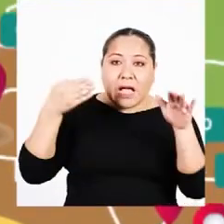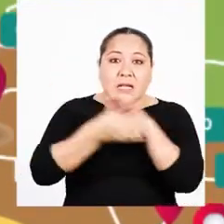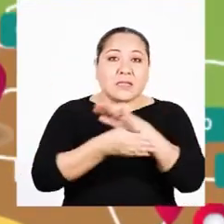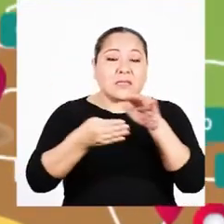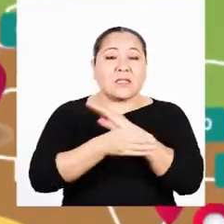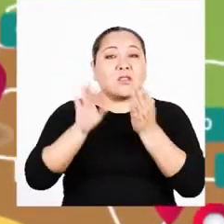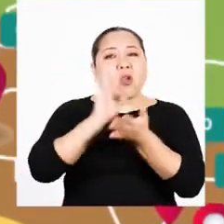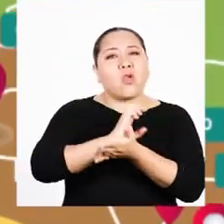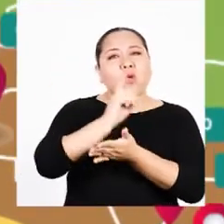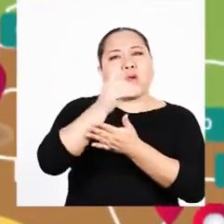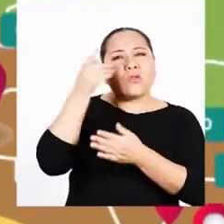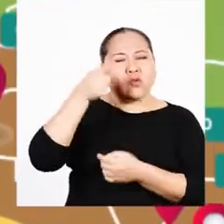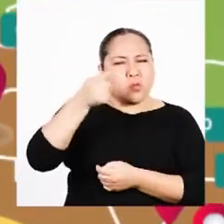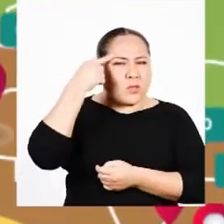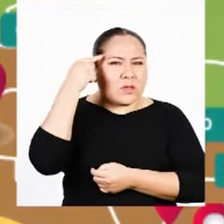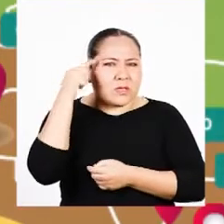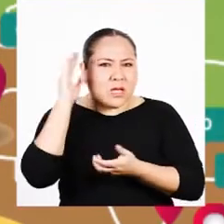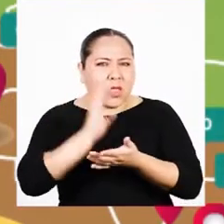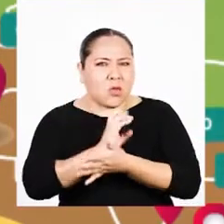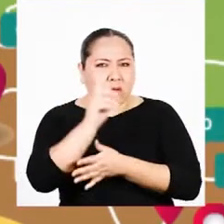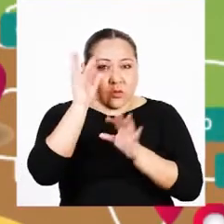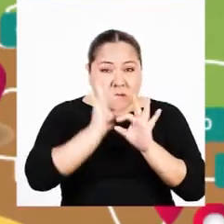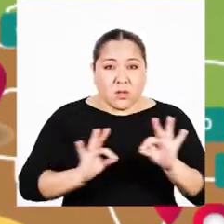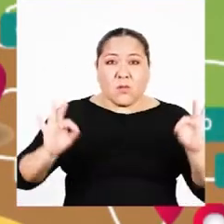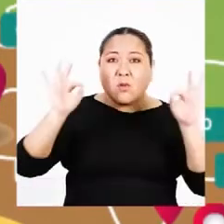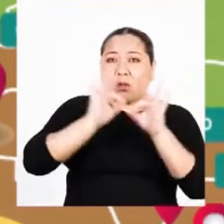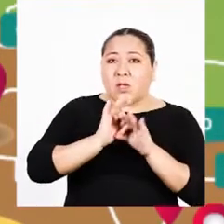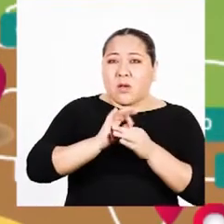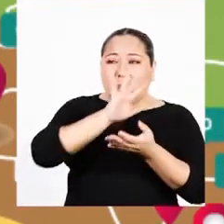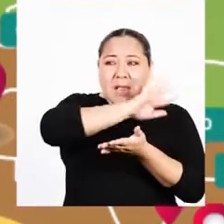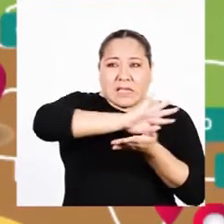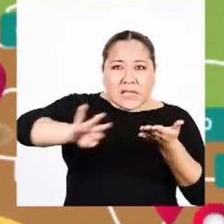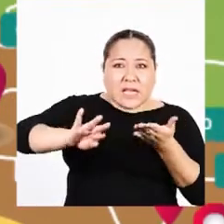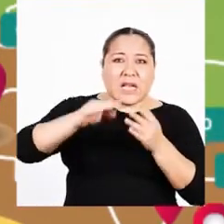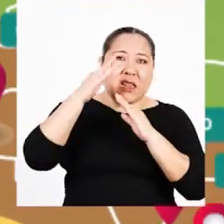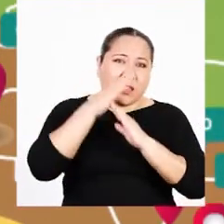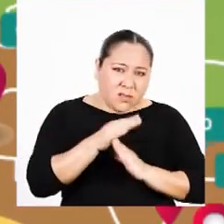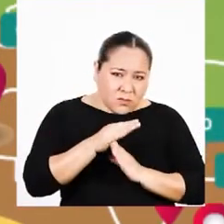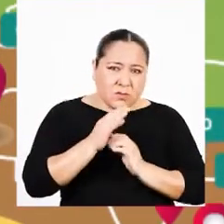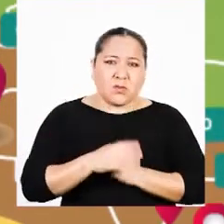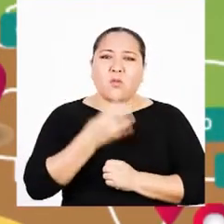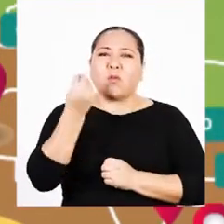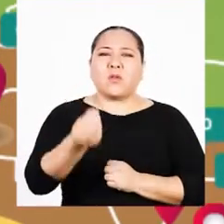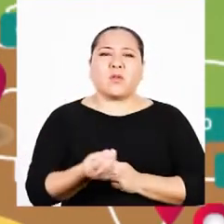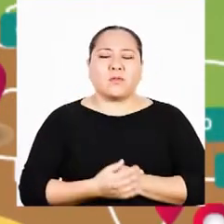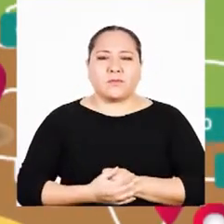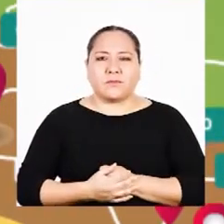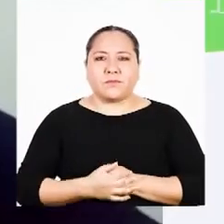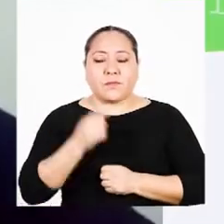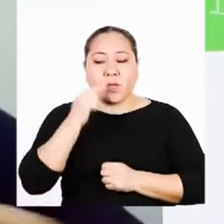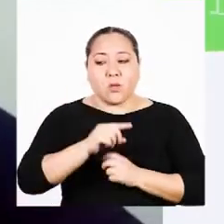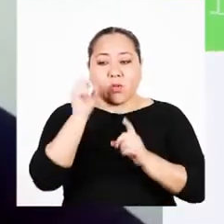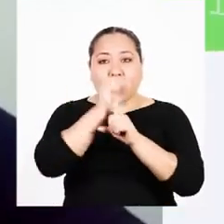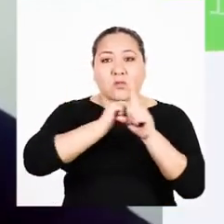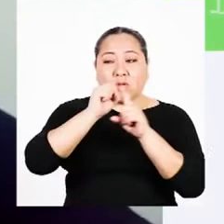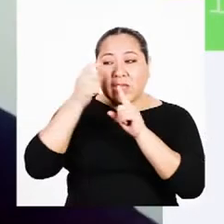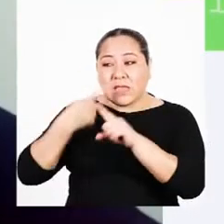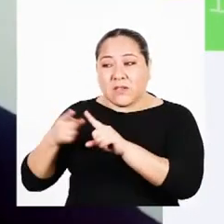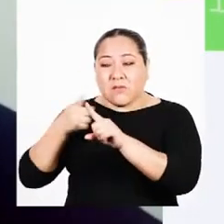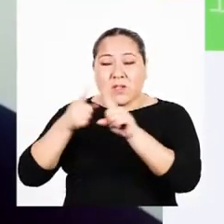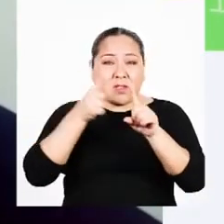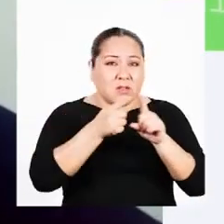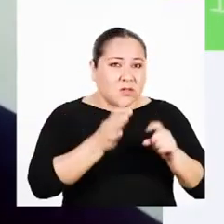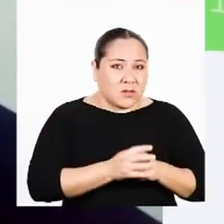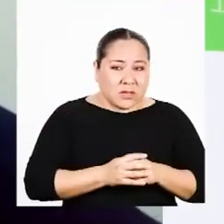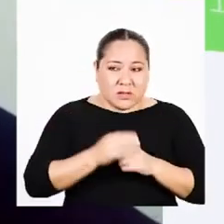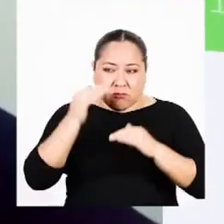el acceso a la educación. ¿Crees que la educación es importante para erradicar la discriminación? ¿Por qué? En una sociedad diversa